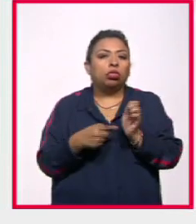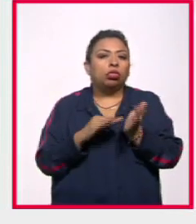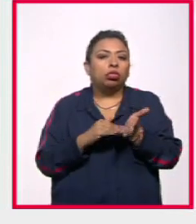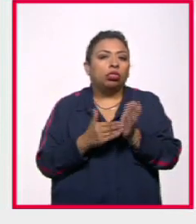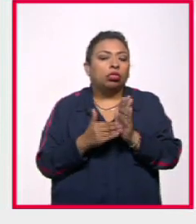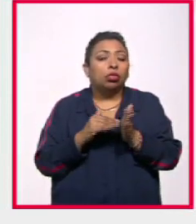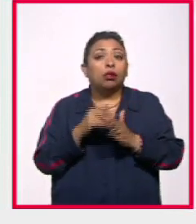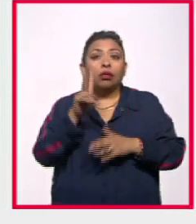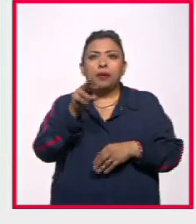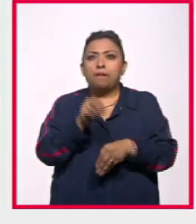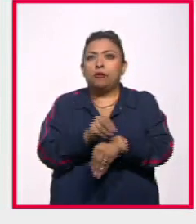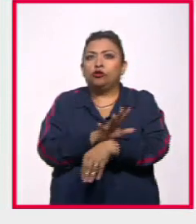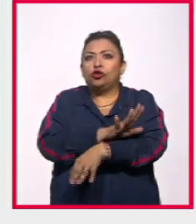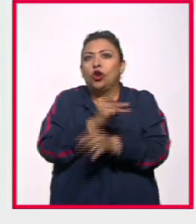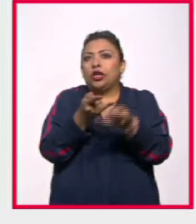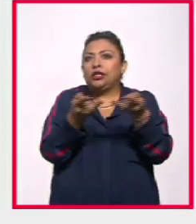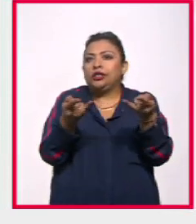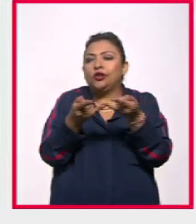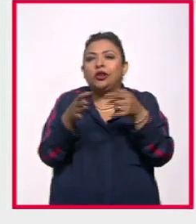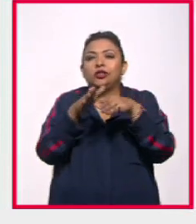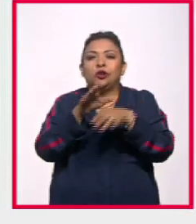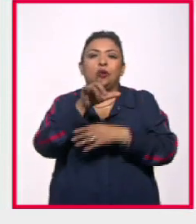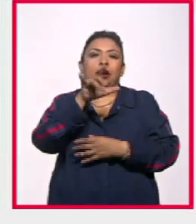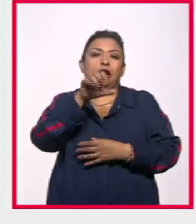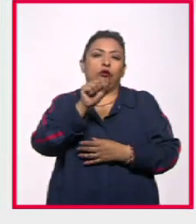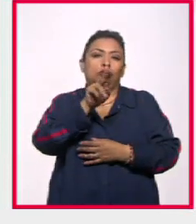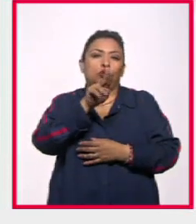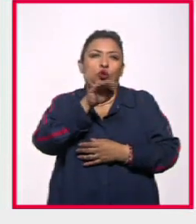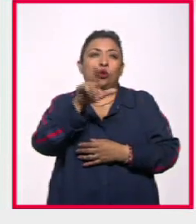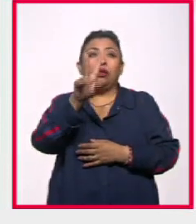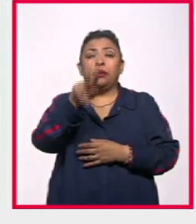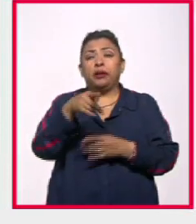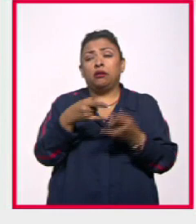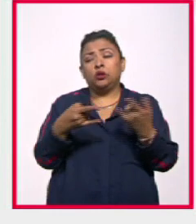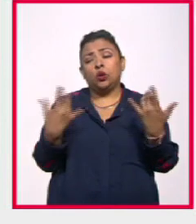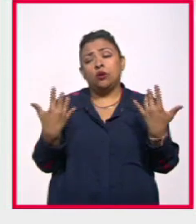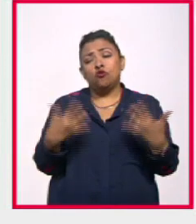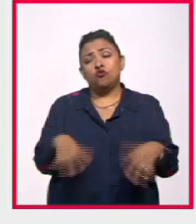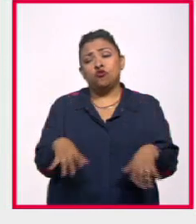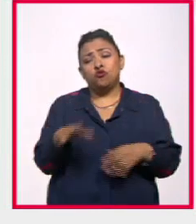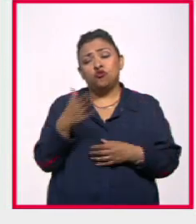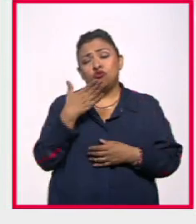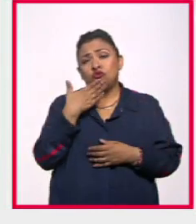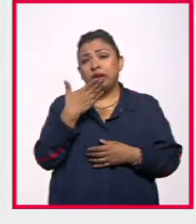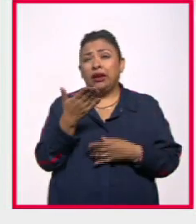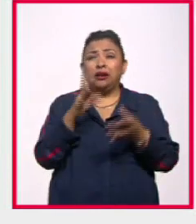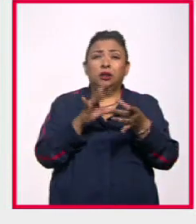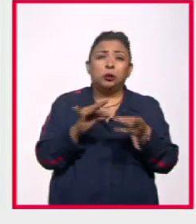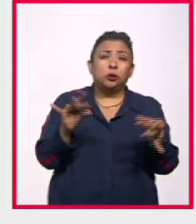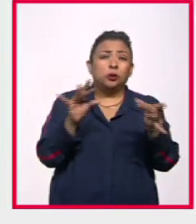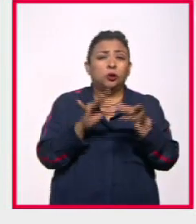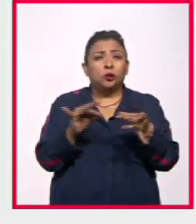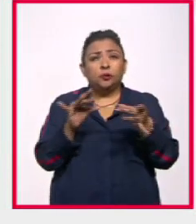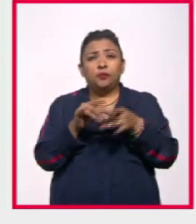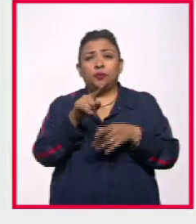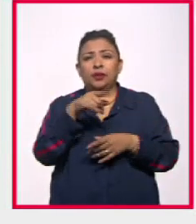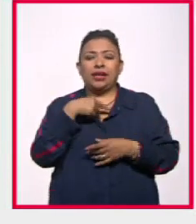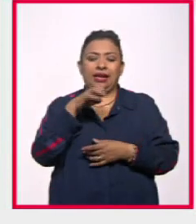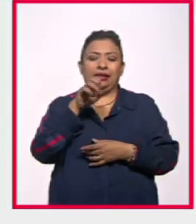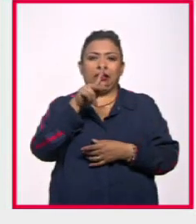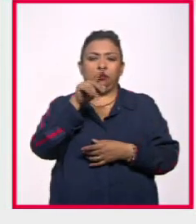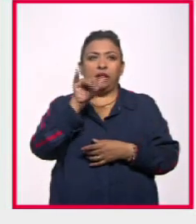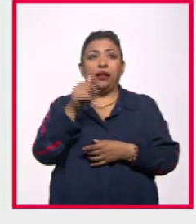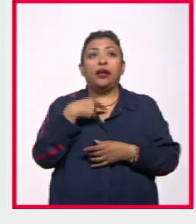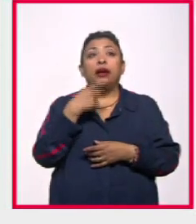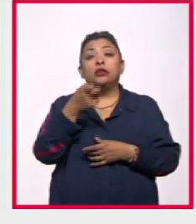Así que es emocionante todas las anécdotas en torno a Luis Buñuel. Qué gran historia, sí, qué grandes comentarios de Espada.